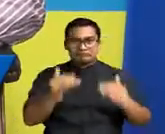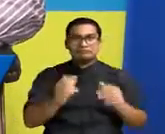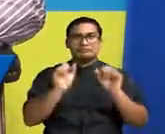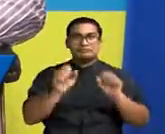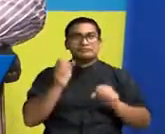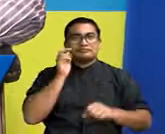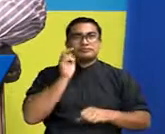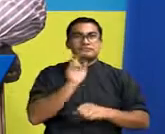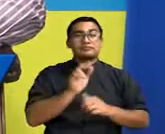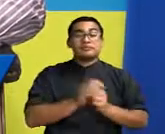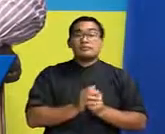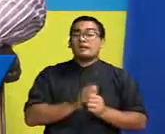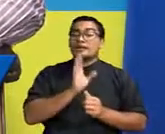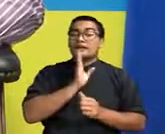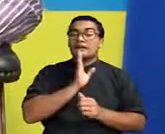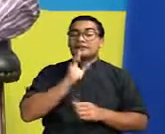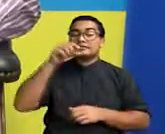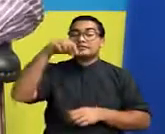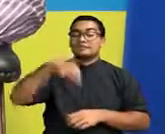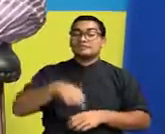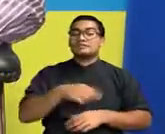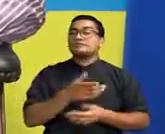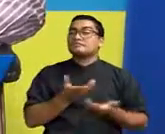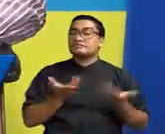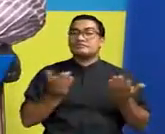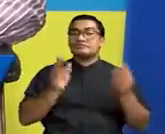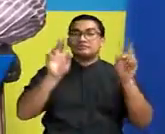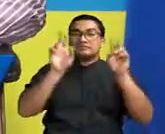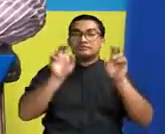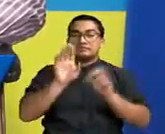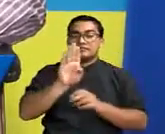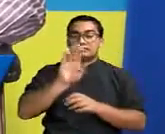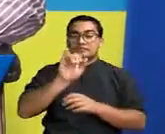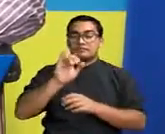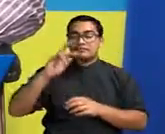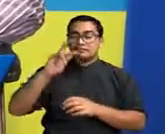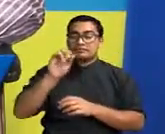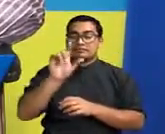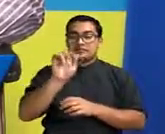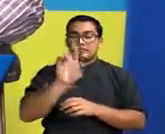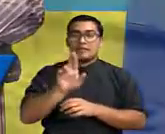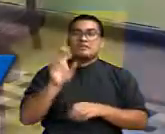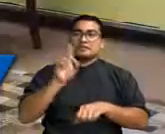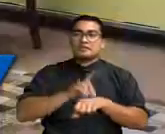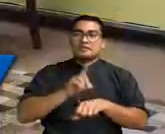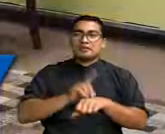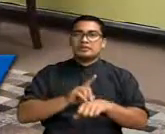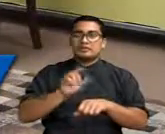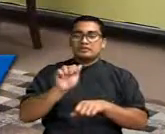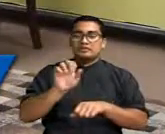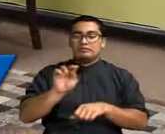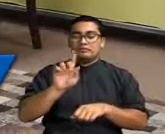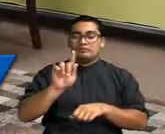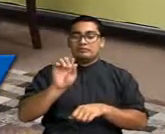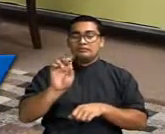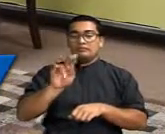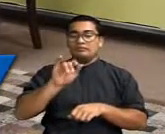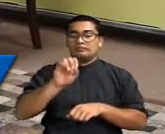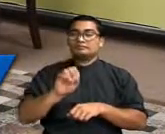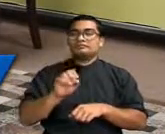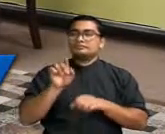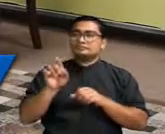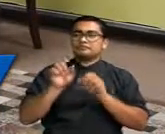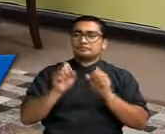estamos hablando de los trastornos bipolar. Tenemos como invitado al doctor Antonio Novoa, quien es psiquiatra del Hospital